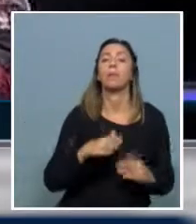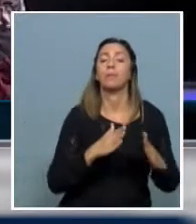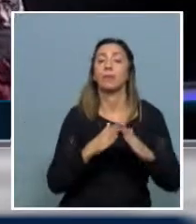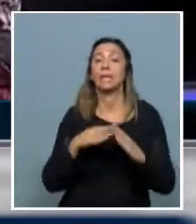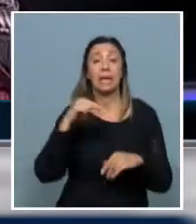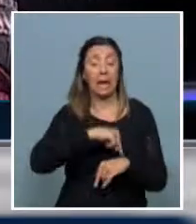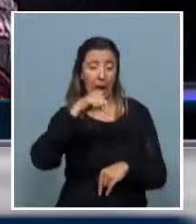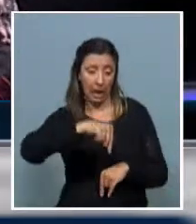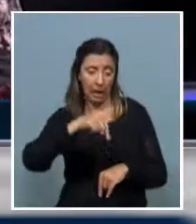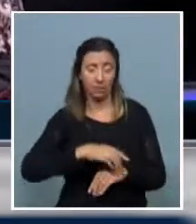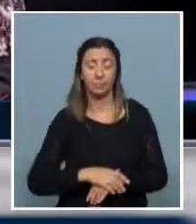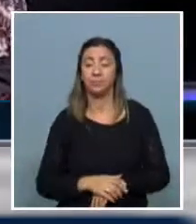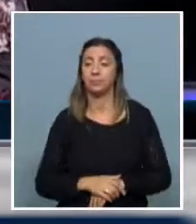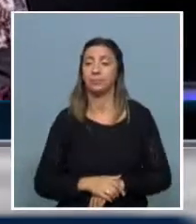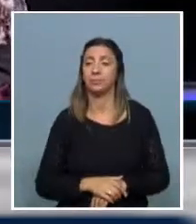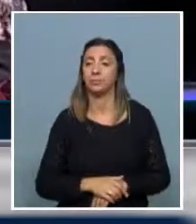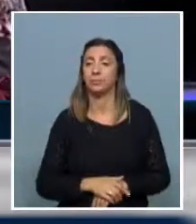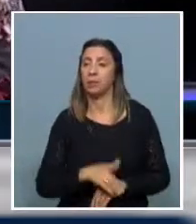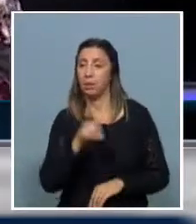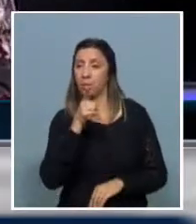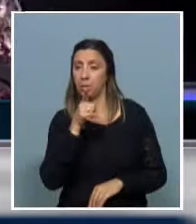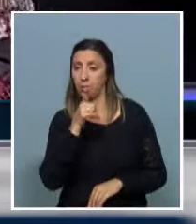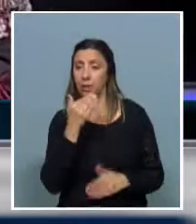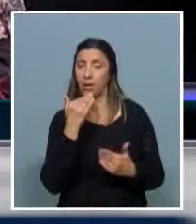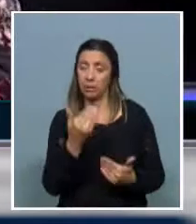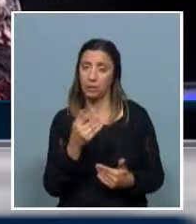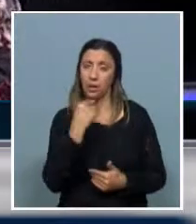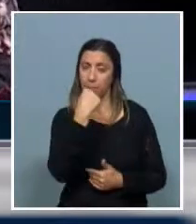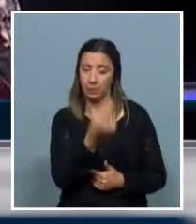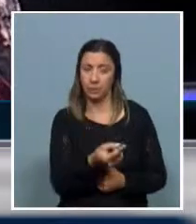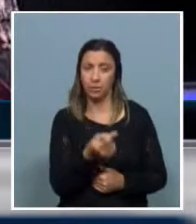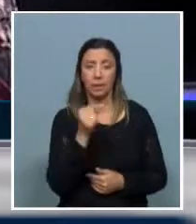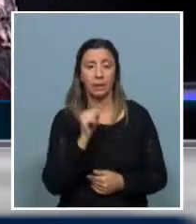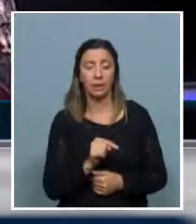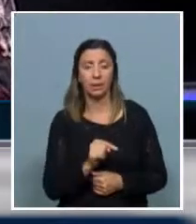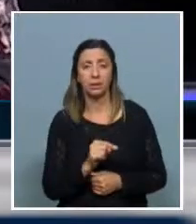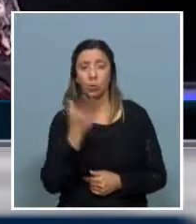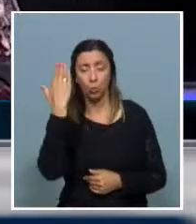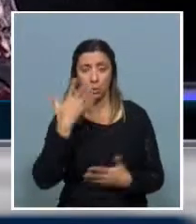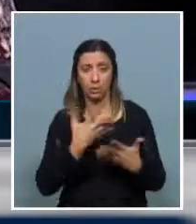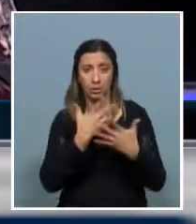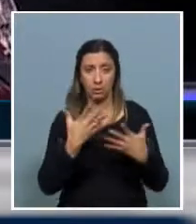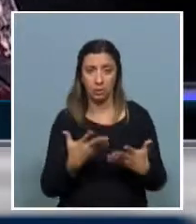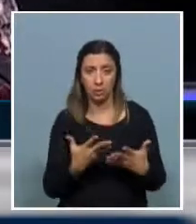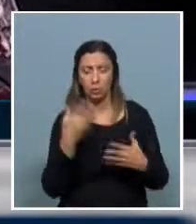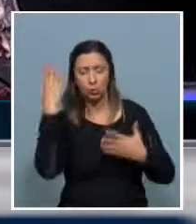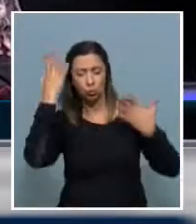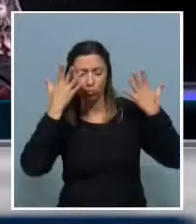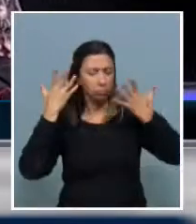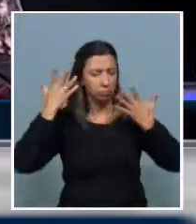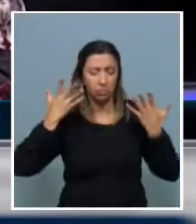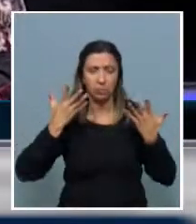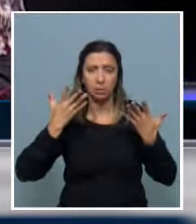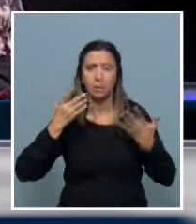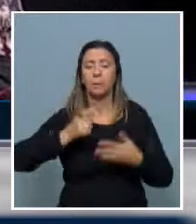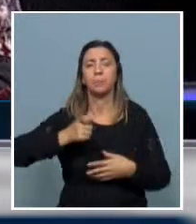que están vigentes ahora, ¿sí? Sí. Y me parece, le agradezco muchísimo esta pregunta porque esto ha dado lugar en los últimos días a una serie de confusión